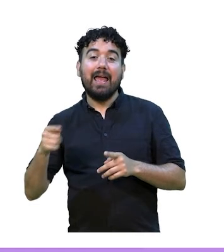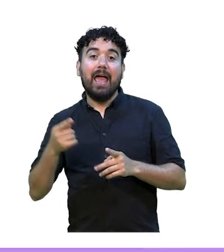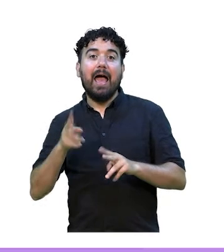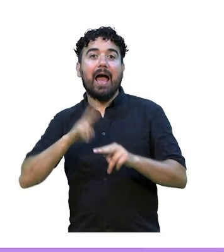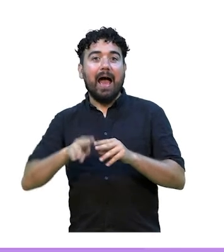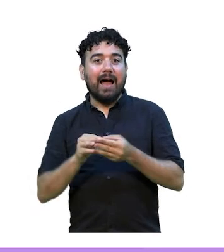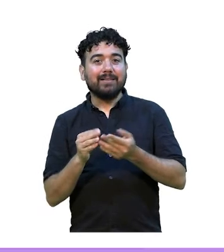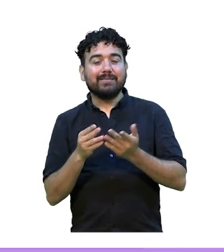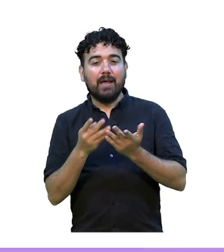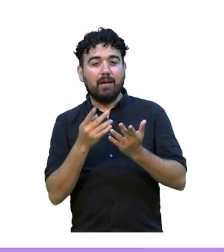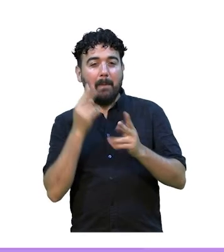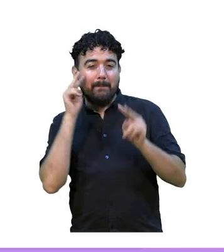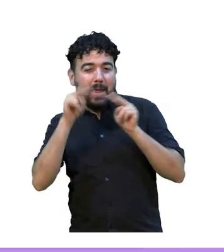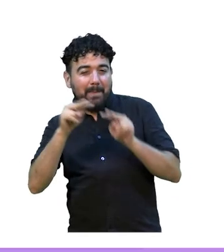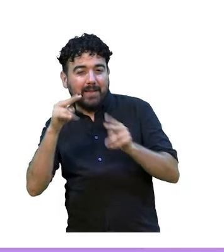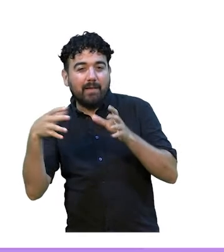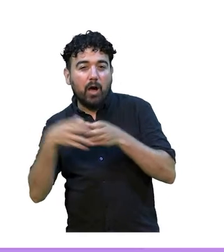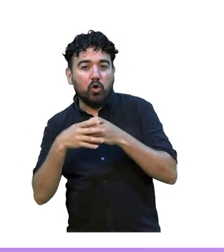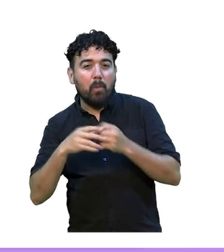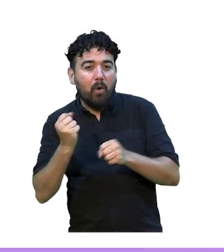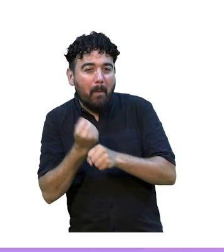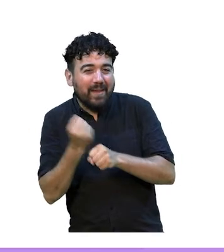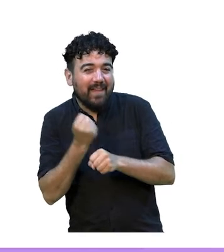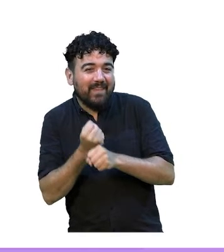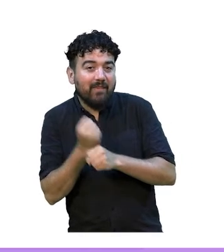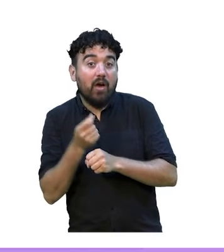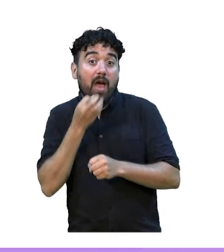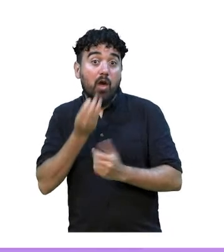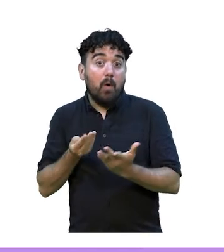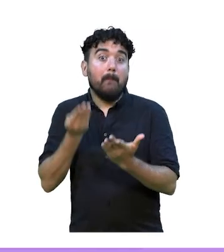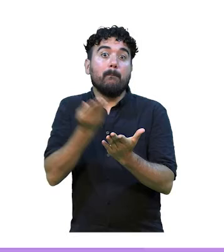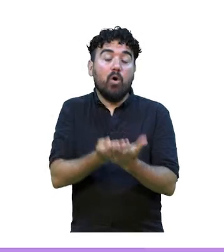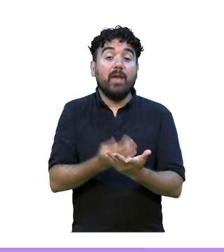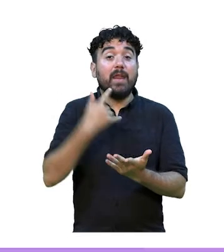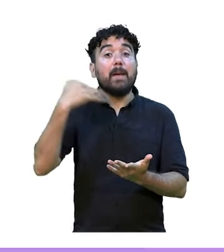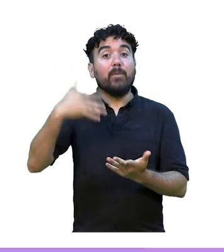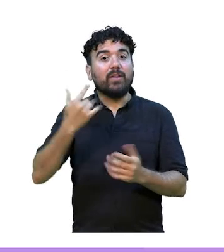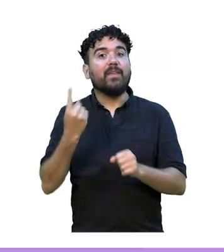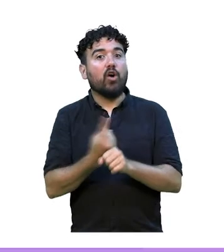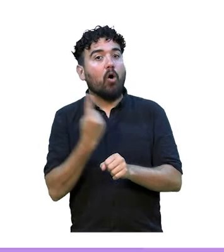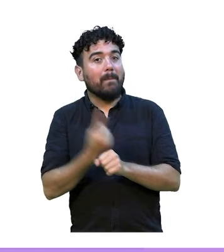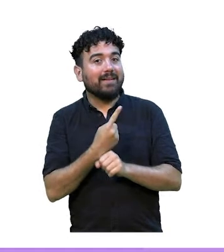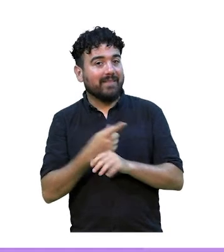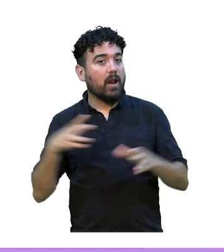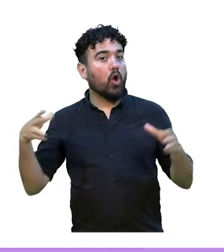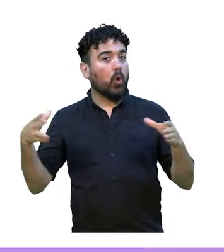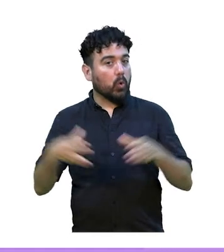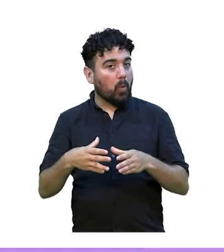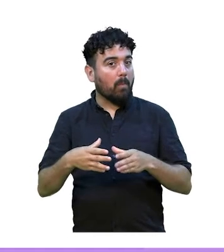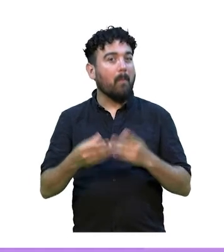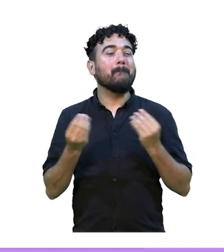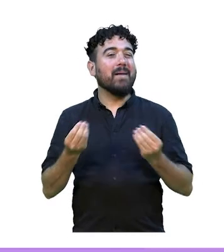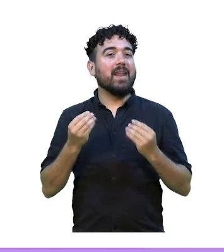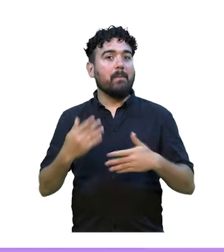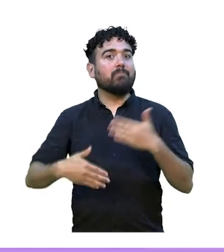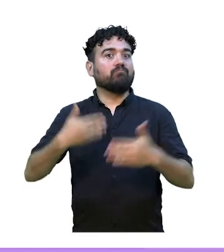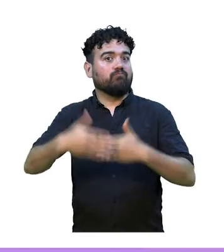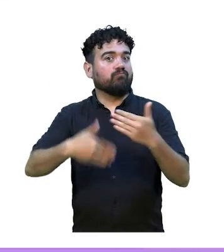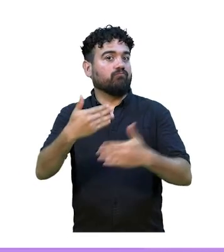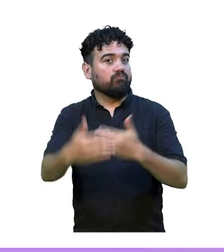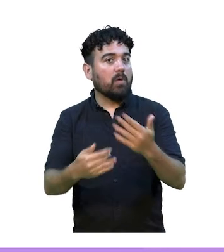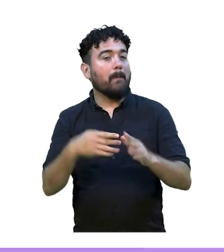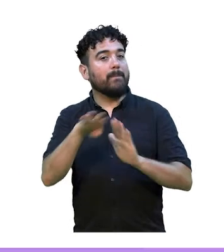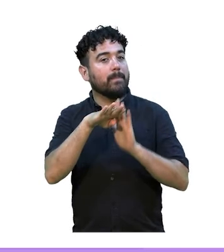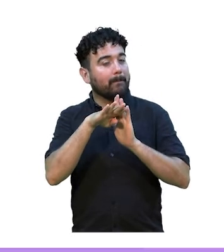técnico, retoma, digamos, la perspectiva del grupo operativo, ¿ya? El grupo operativo que plantea, digamos, la importancia de la conversación